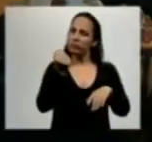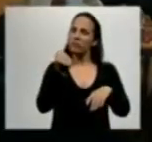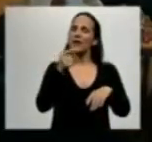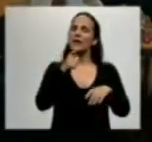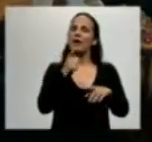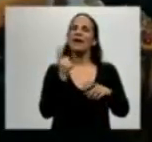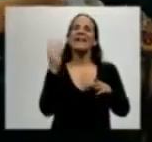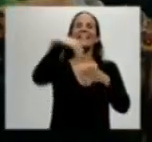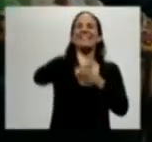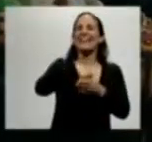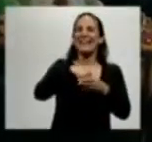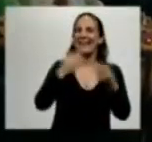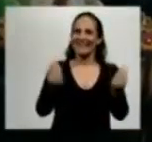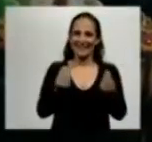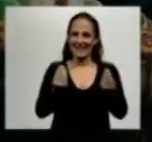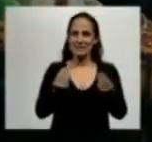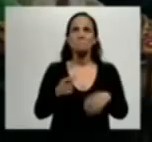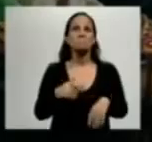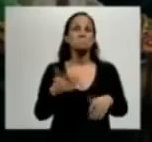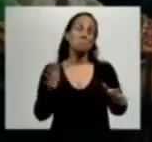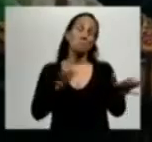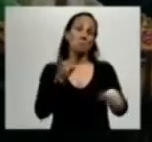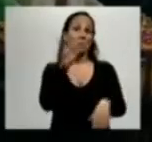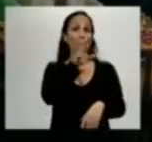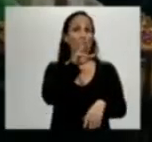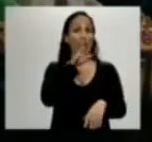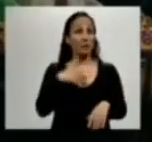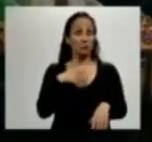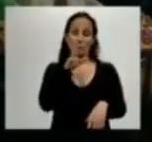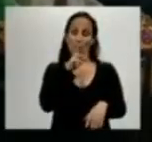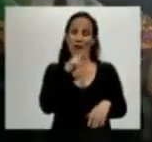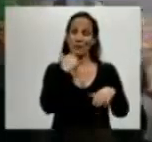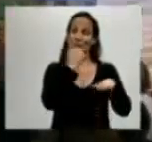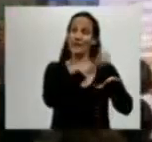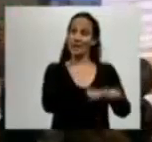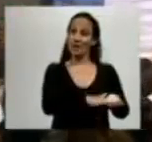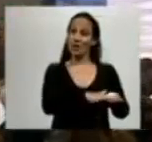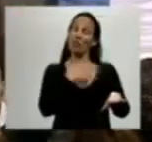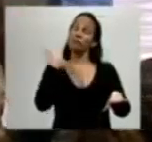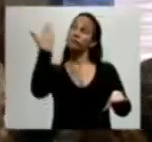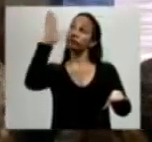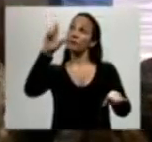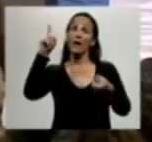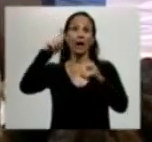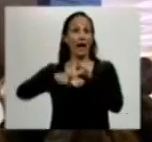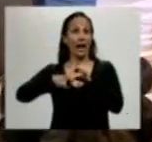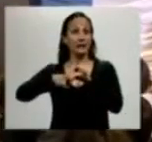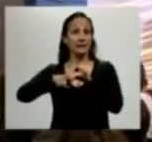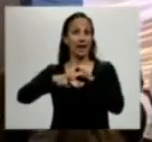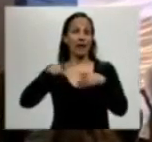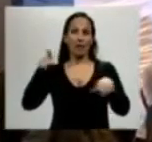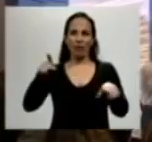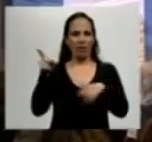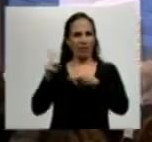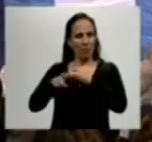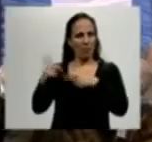por integración, que es el caso de las mujeres que quedan con un chico, se vuelven a casar, por ejemplo, y el marido